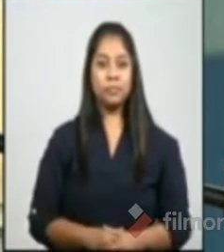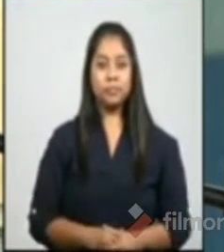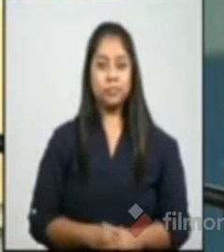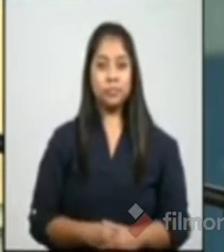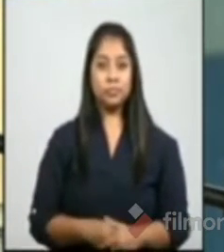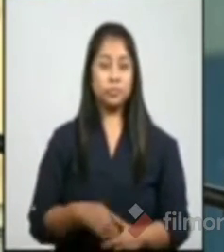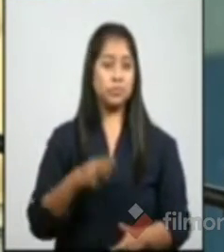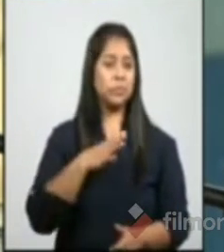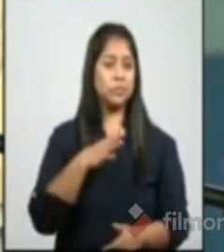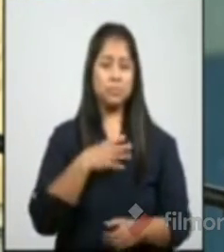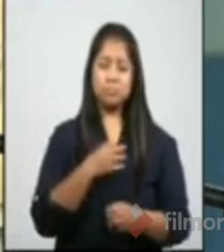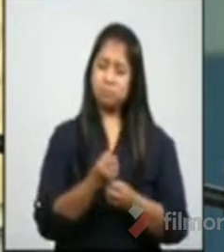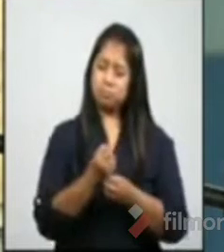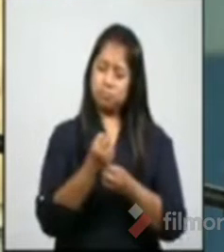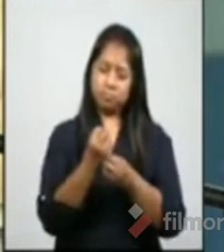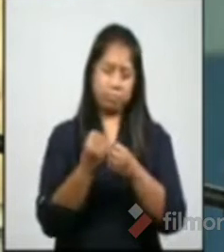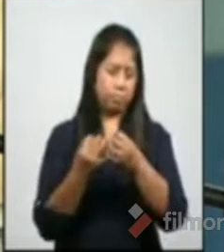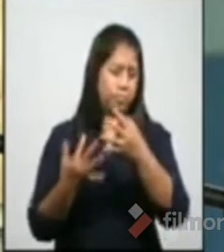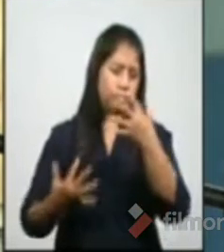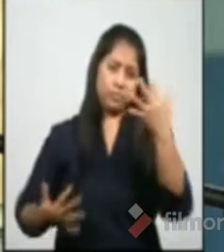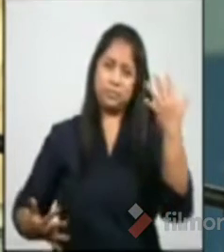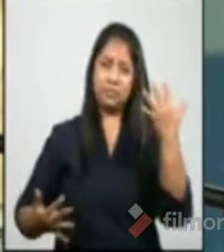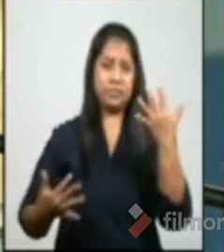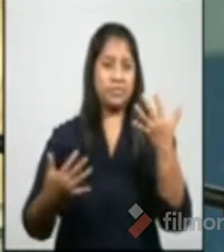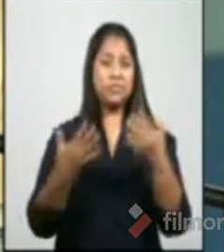Tenemos muchas peticiones.